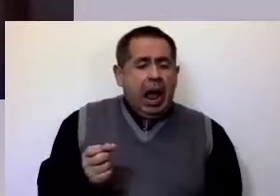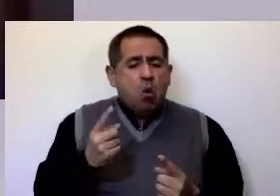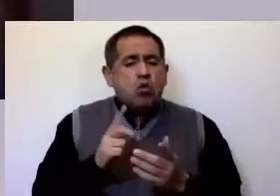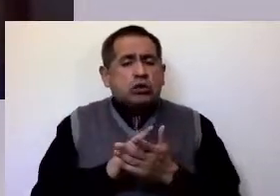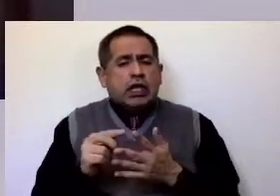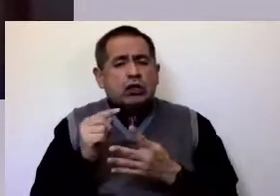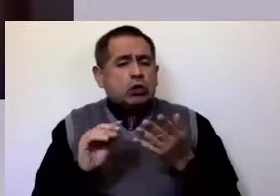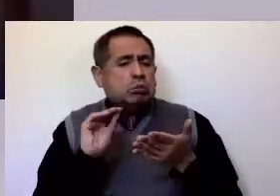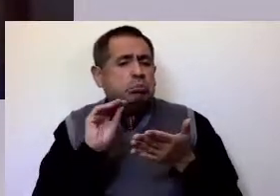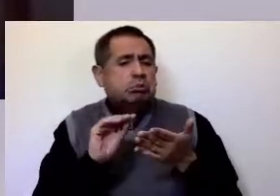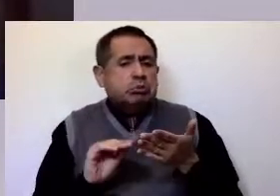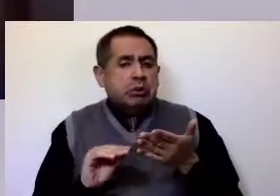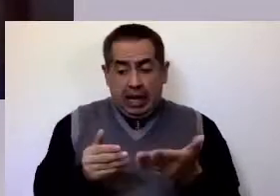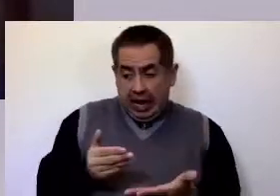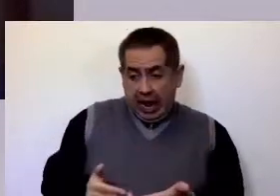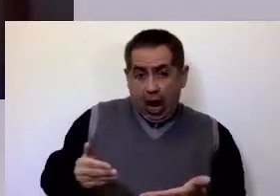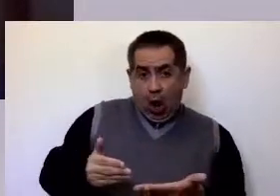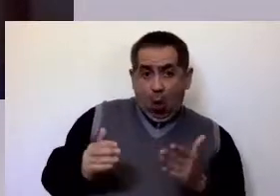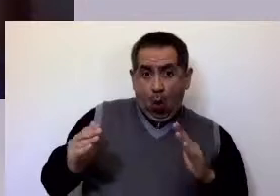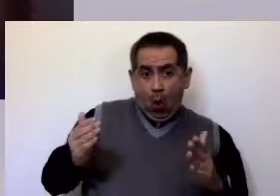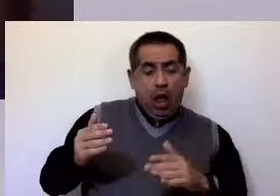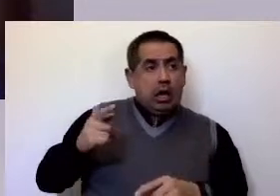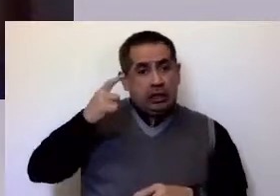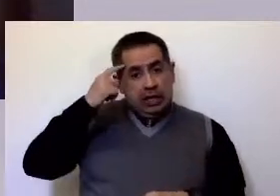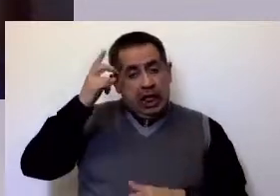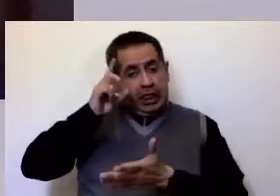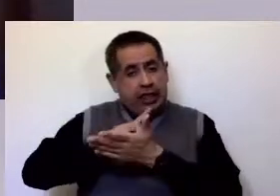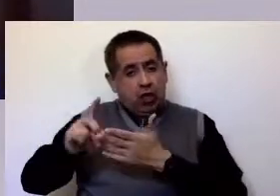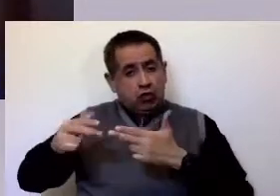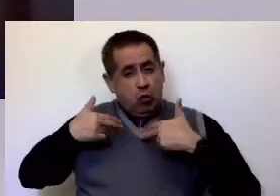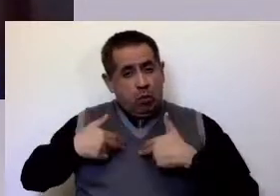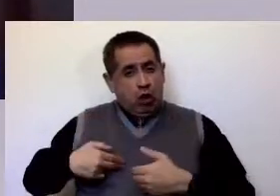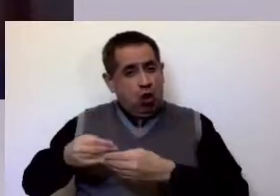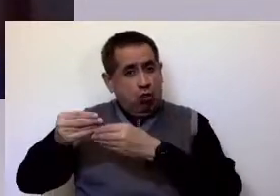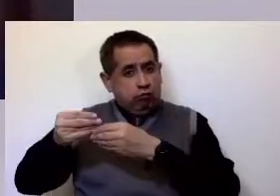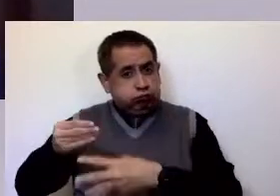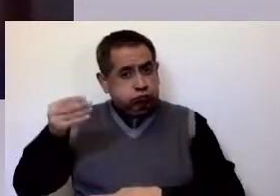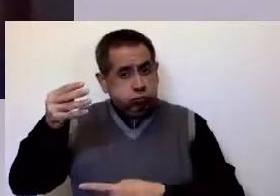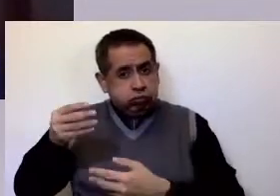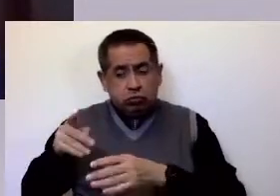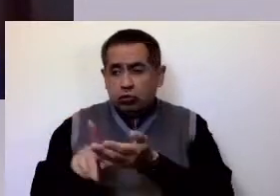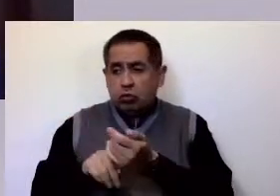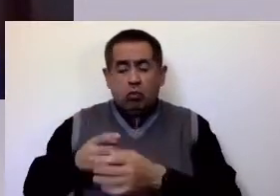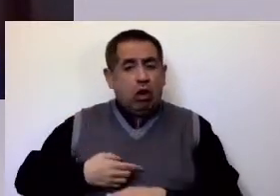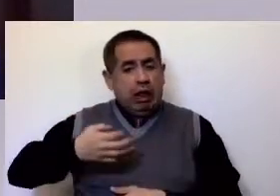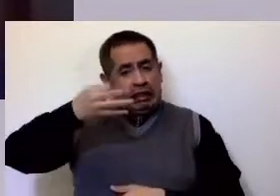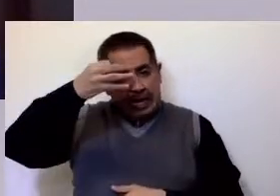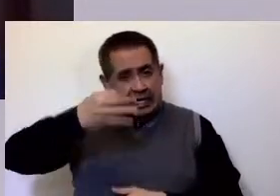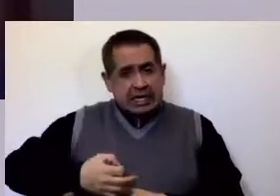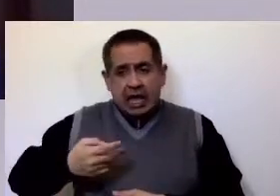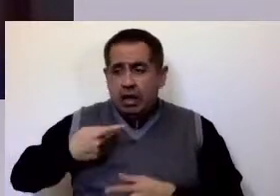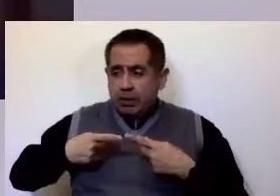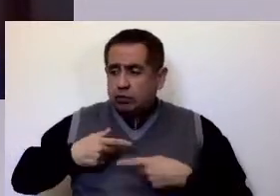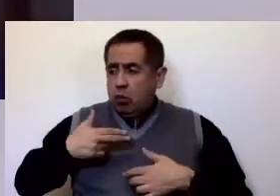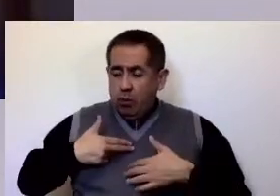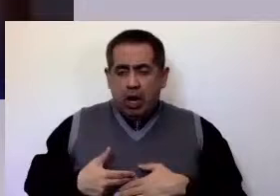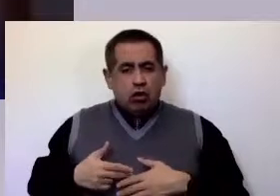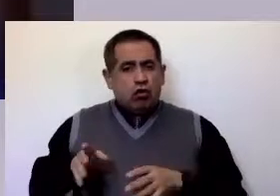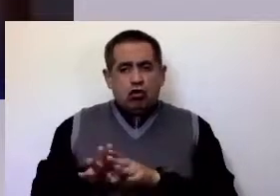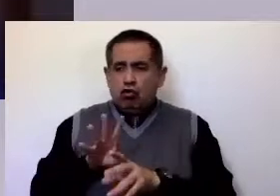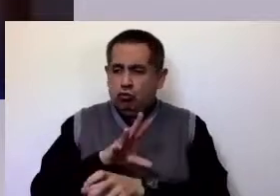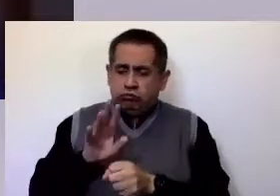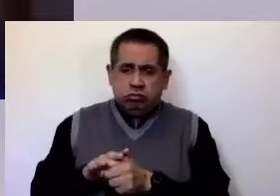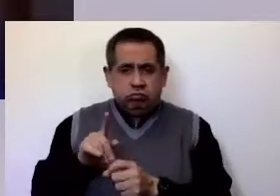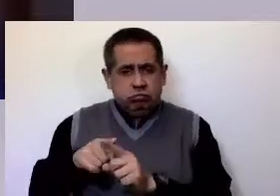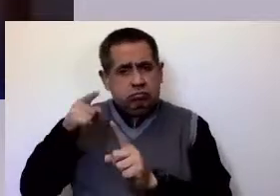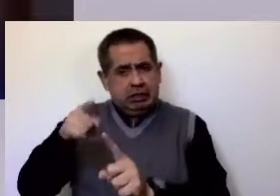contrastamos con la actual concepción de los derechos humanos en los que la dignidad del ser humano y su plena realización nos imponen